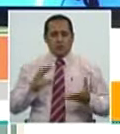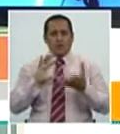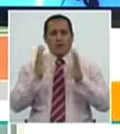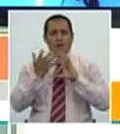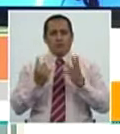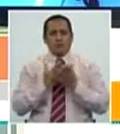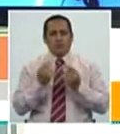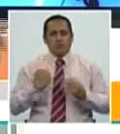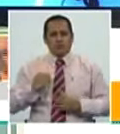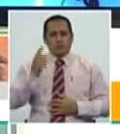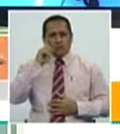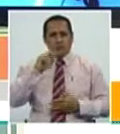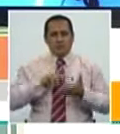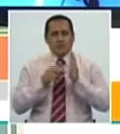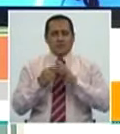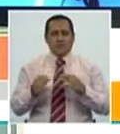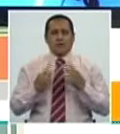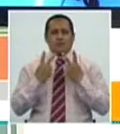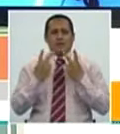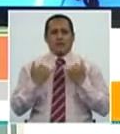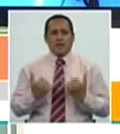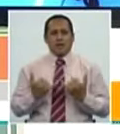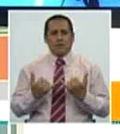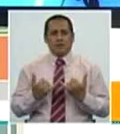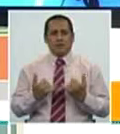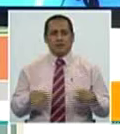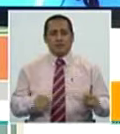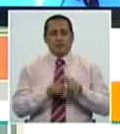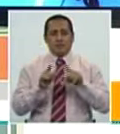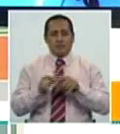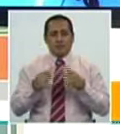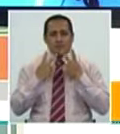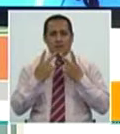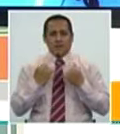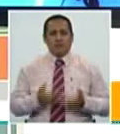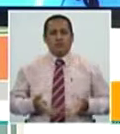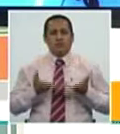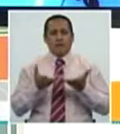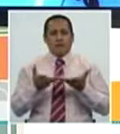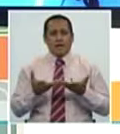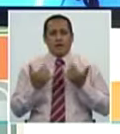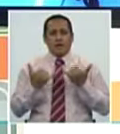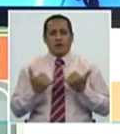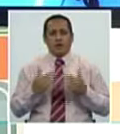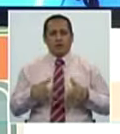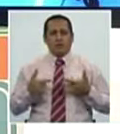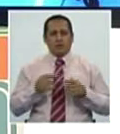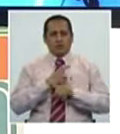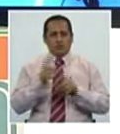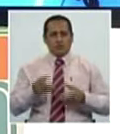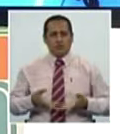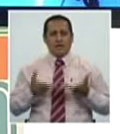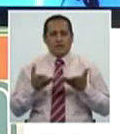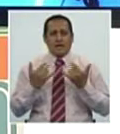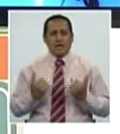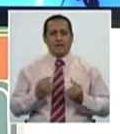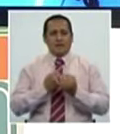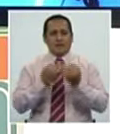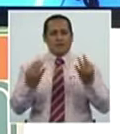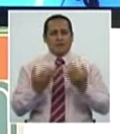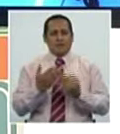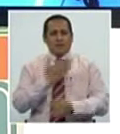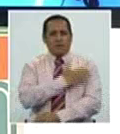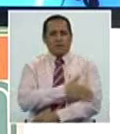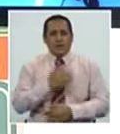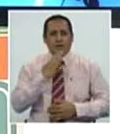cambia, muchos desconocen claro. Lo que existe y entonces eso conlleva que no se siga aplicando